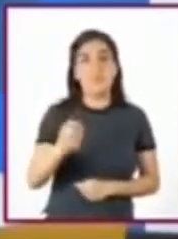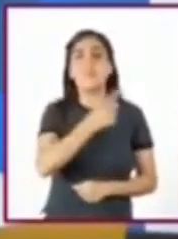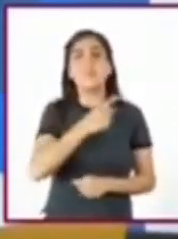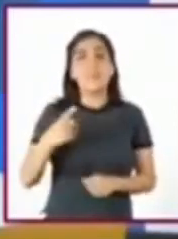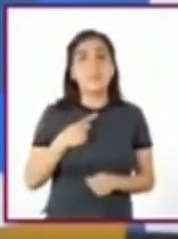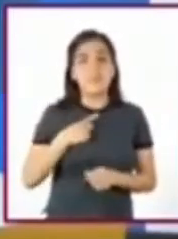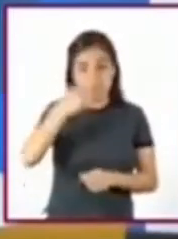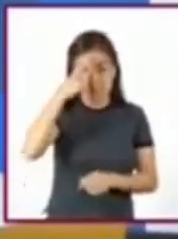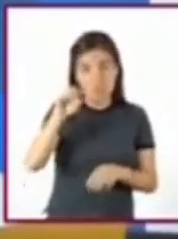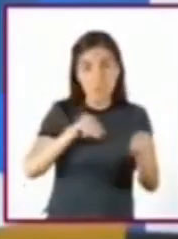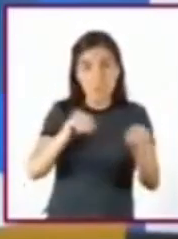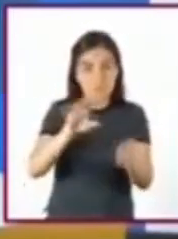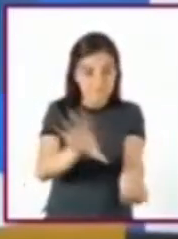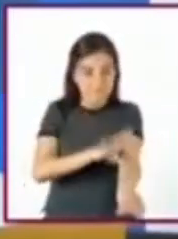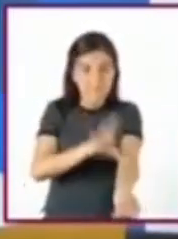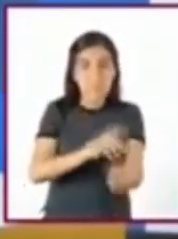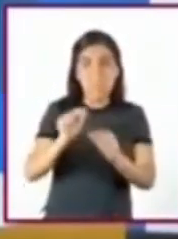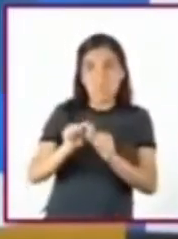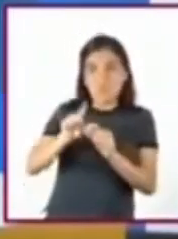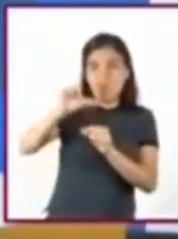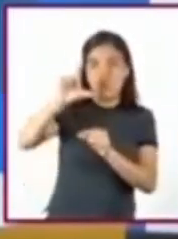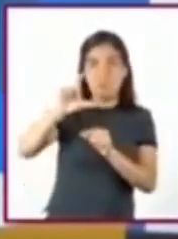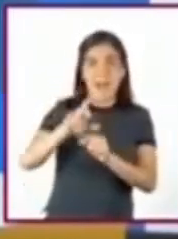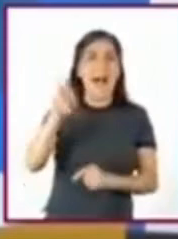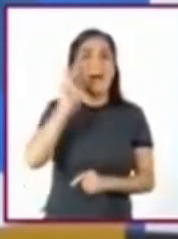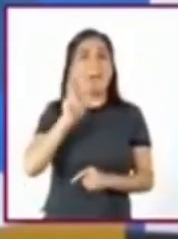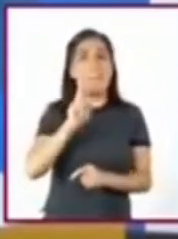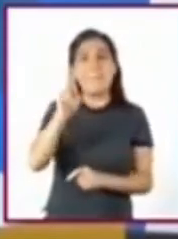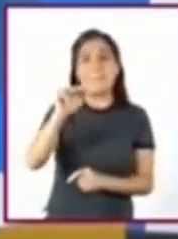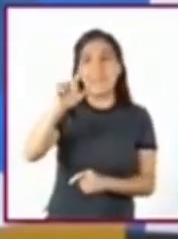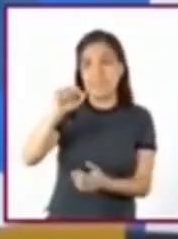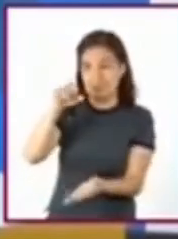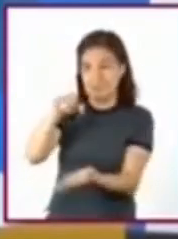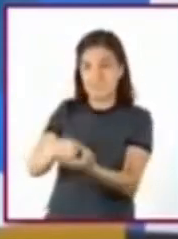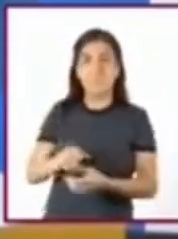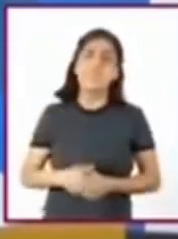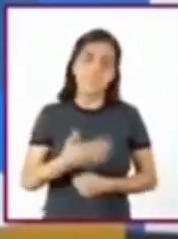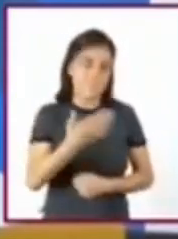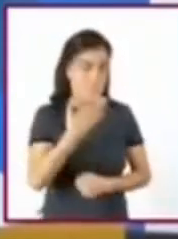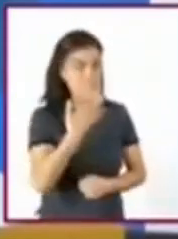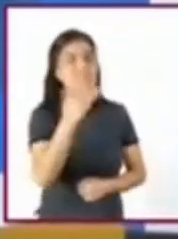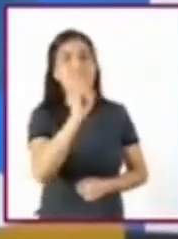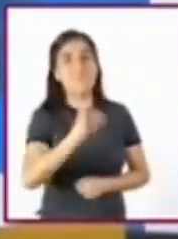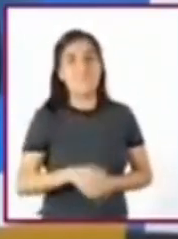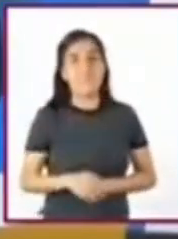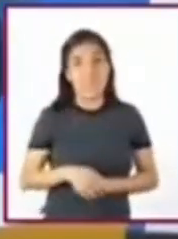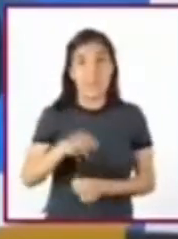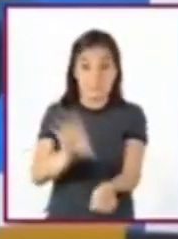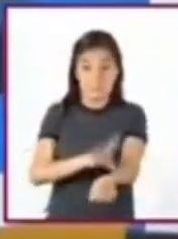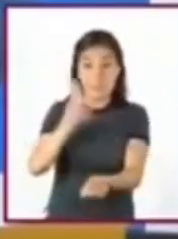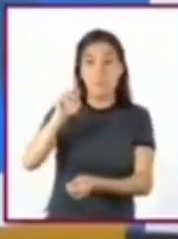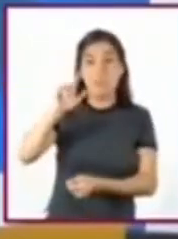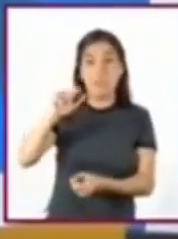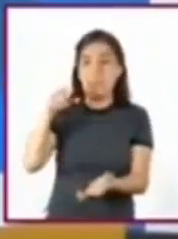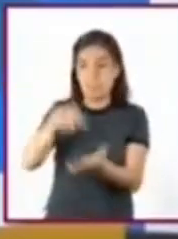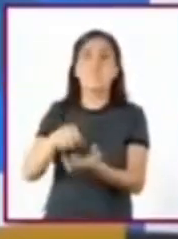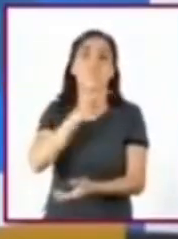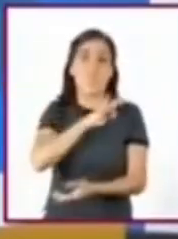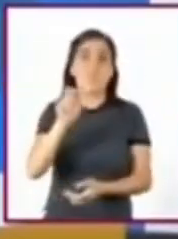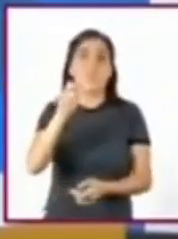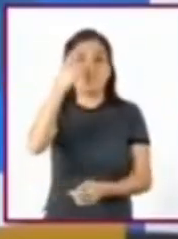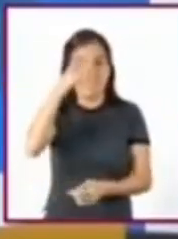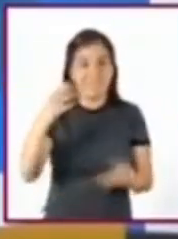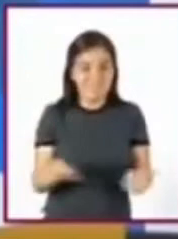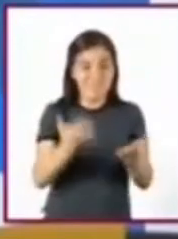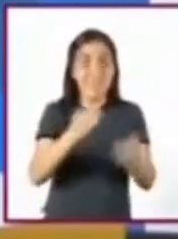las cargas. ¿Y si le conectamos una pila, maestra? Muy bien. Una pila proporciona el impulso que necesitan los electrones